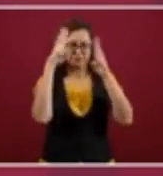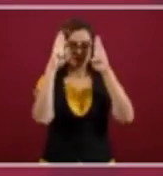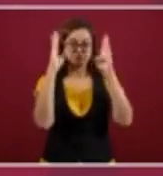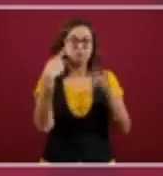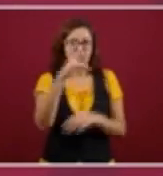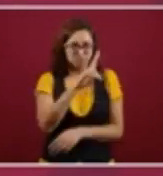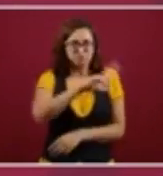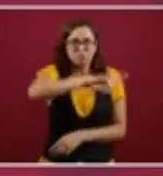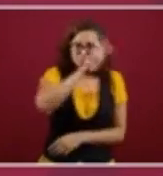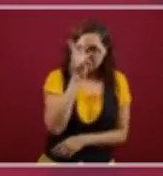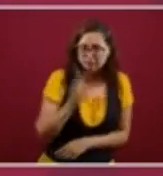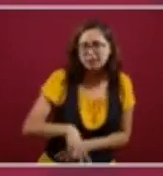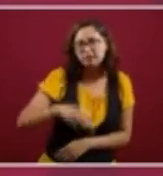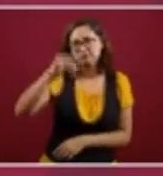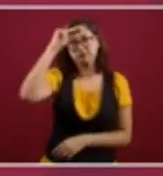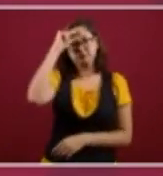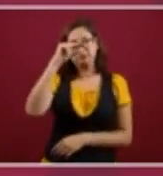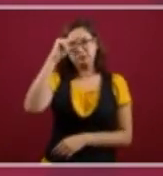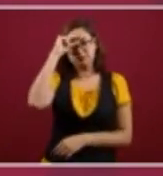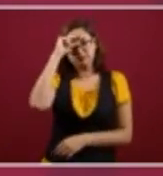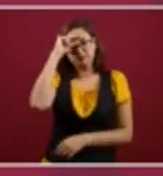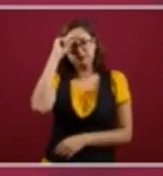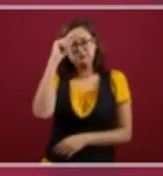inteligente, que